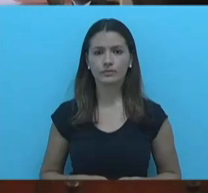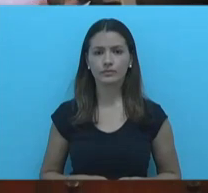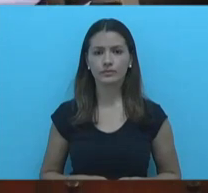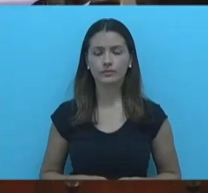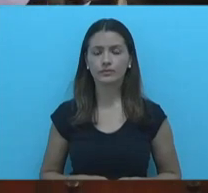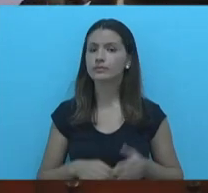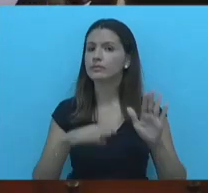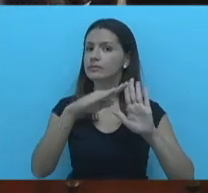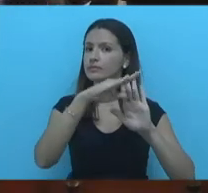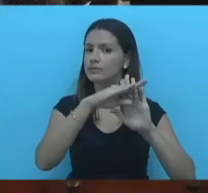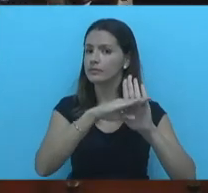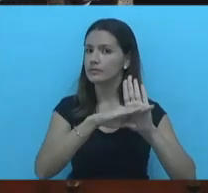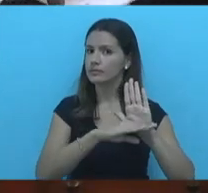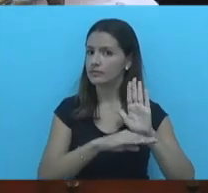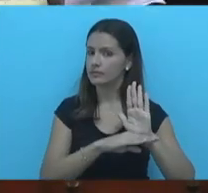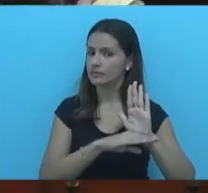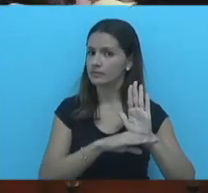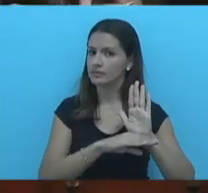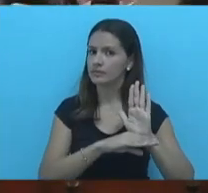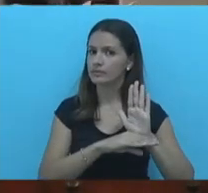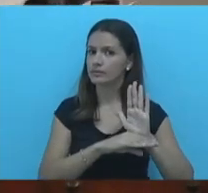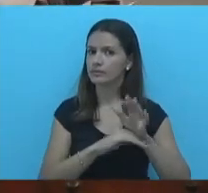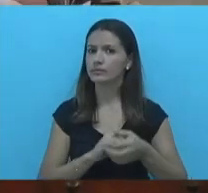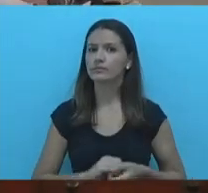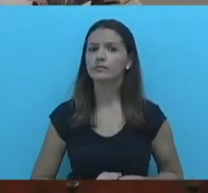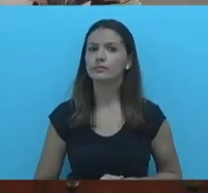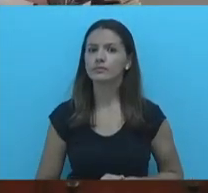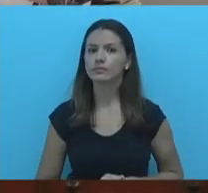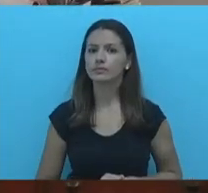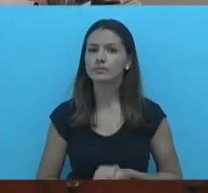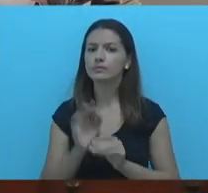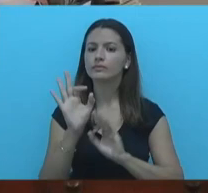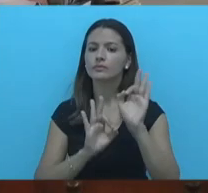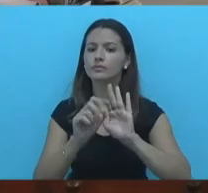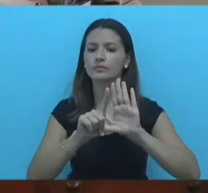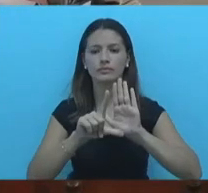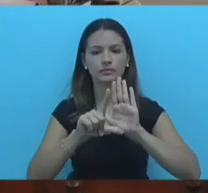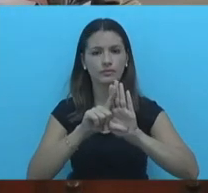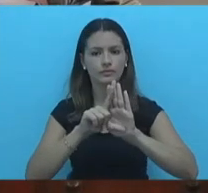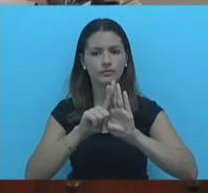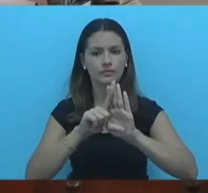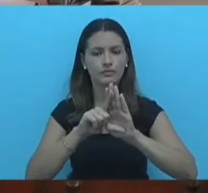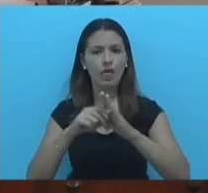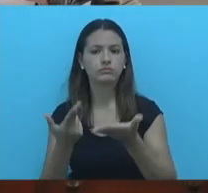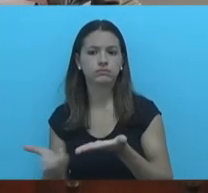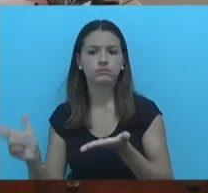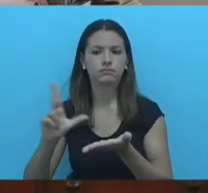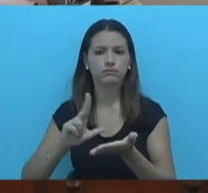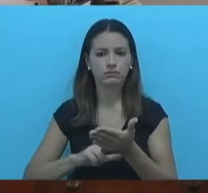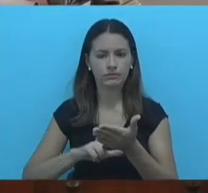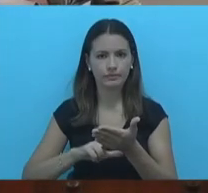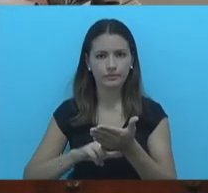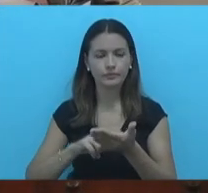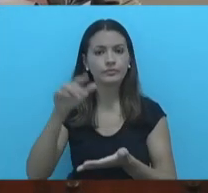Tratamiento sobre tablas. Proyecto de ley, venido en segunda revisión, por el